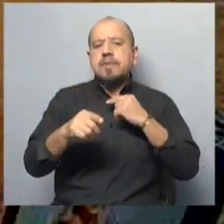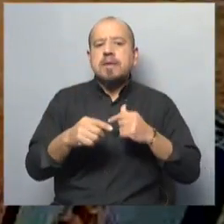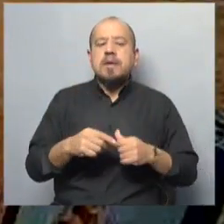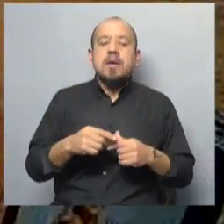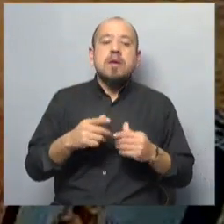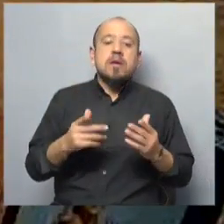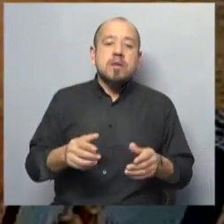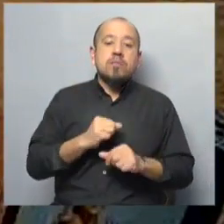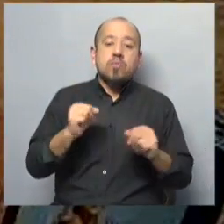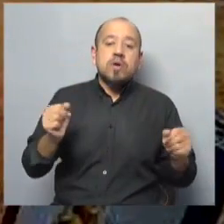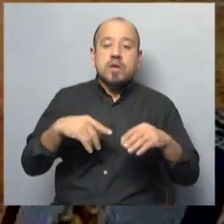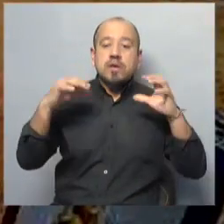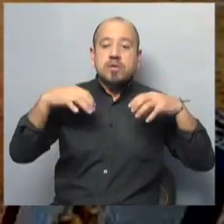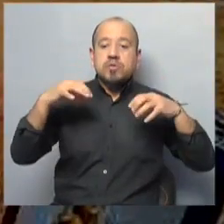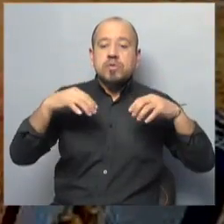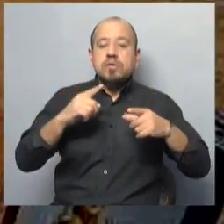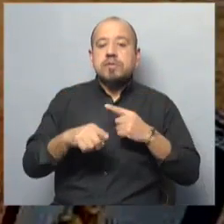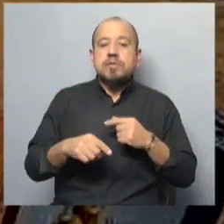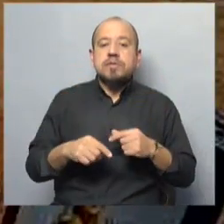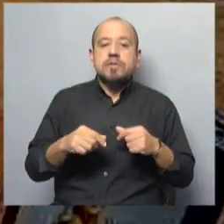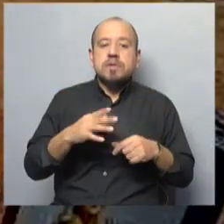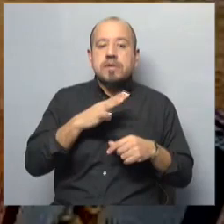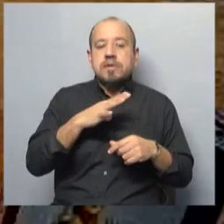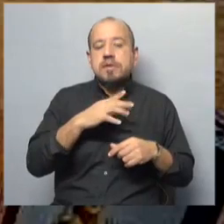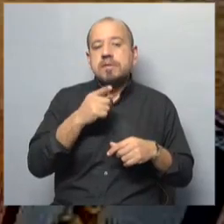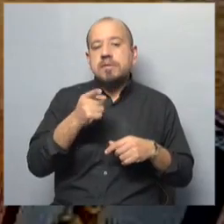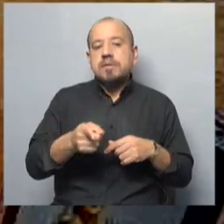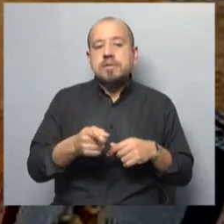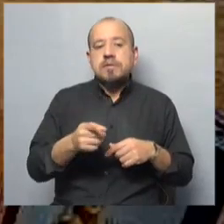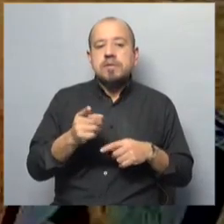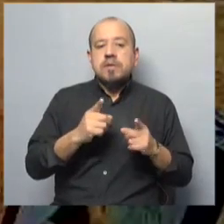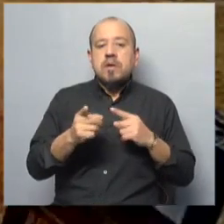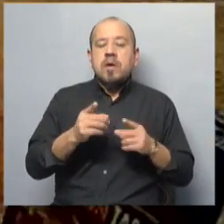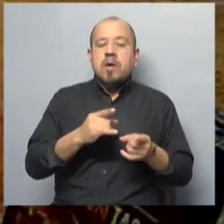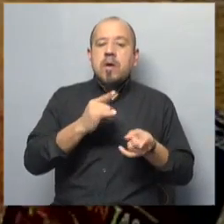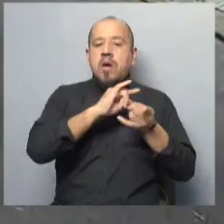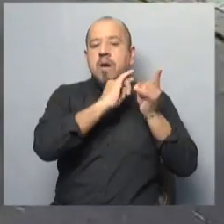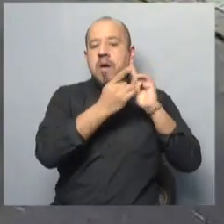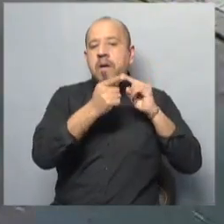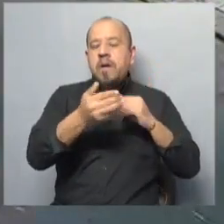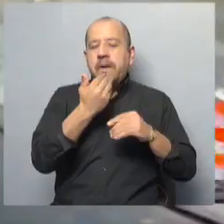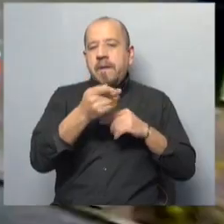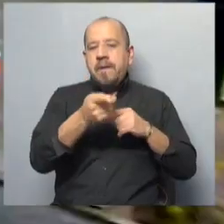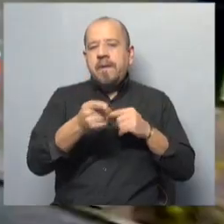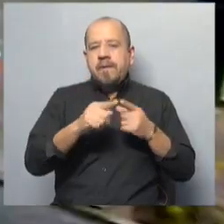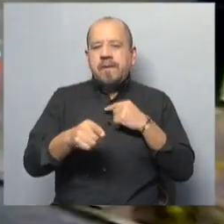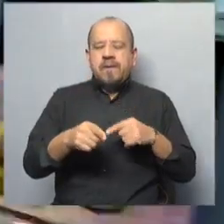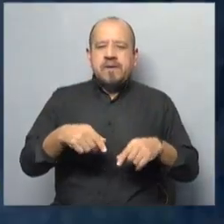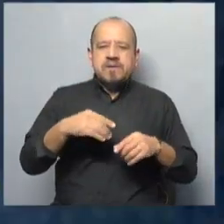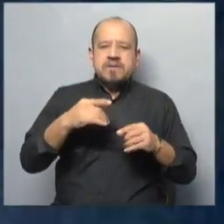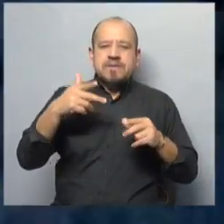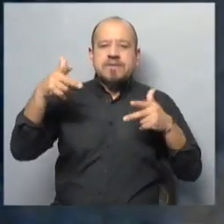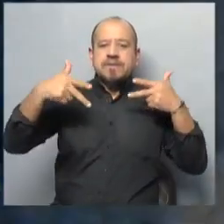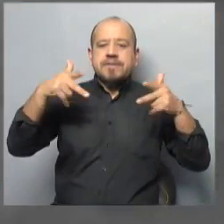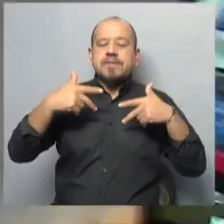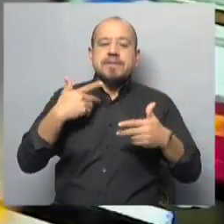con probables precipitaciones aisladas. Estamos viendo allí algunas de las cámaras del Centro de Gestión de Movilidad de la Intendencia de Montevideo. Vemos una